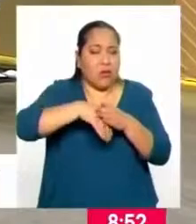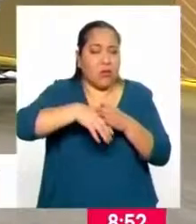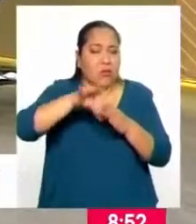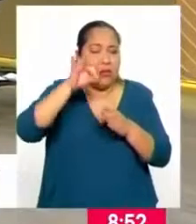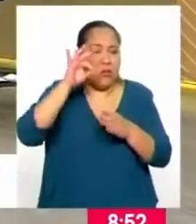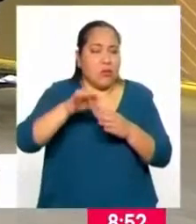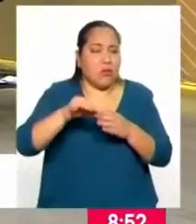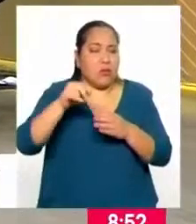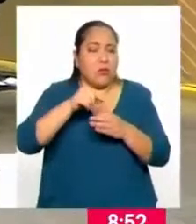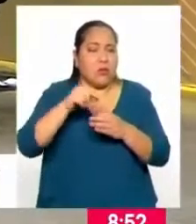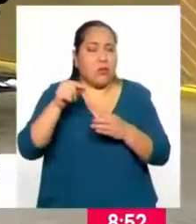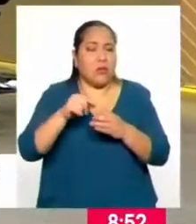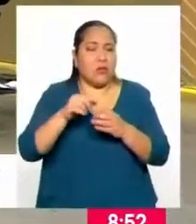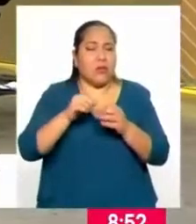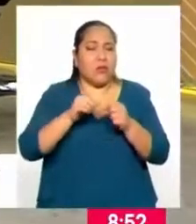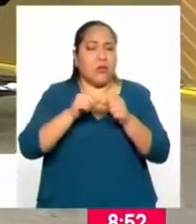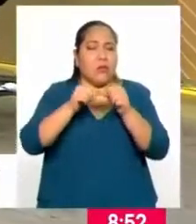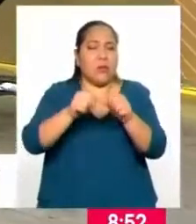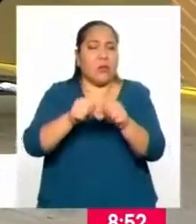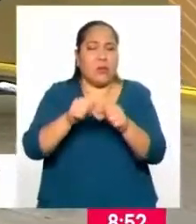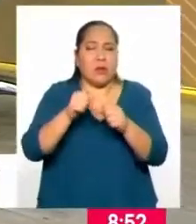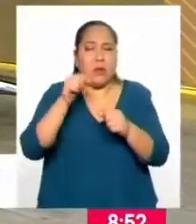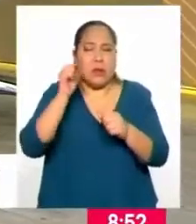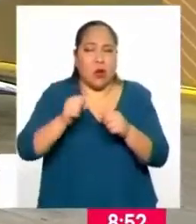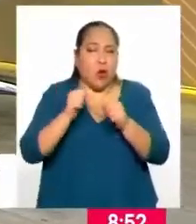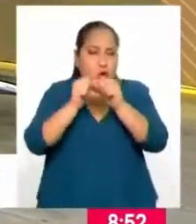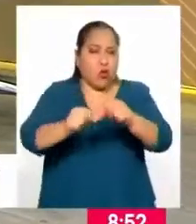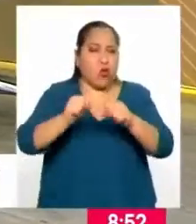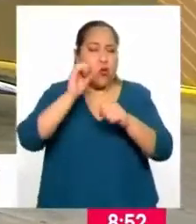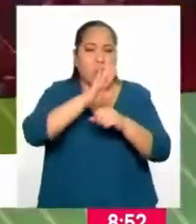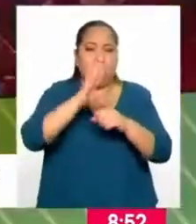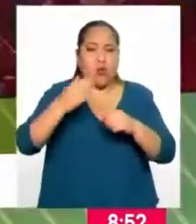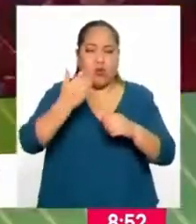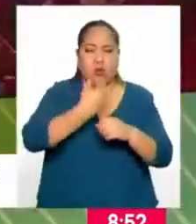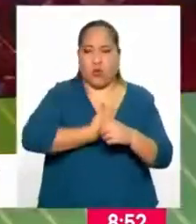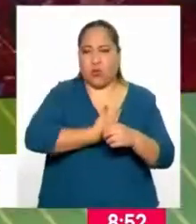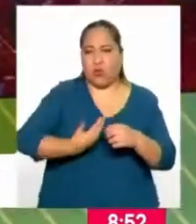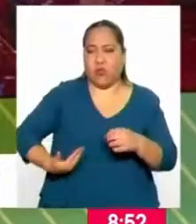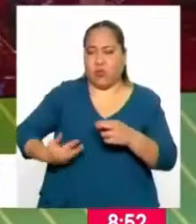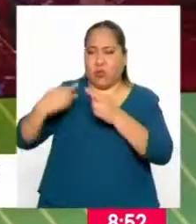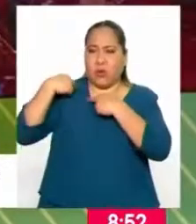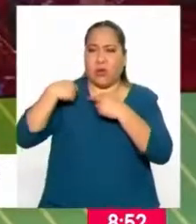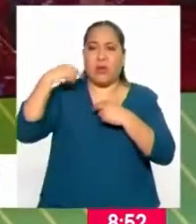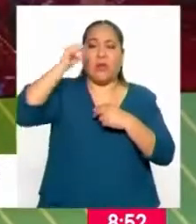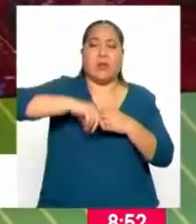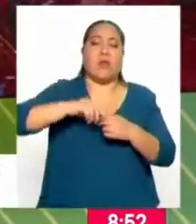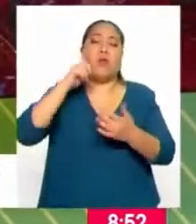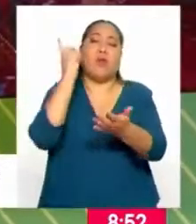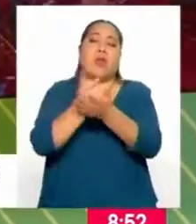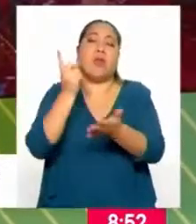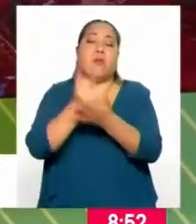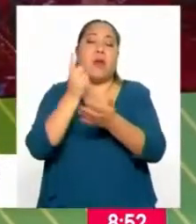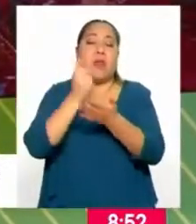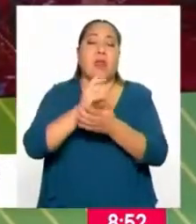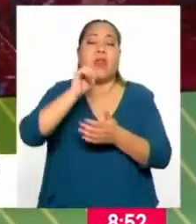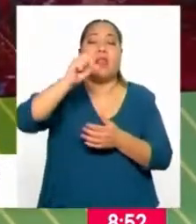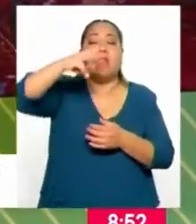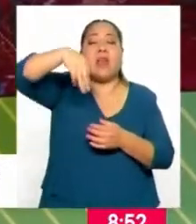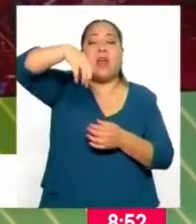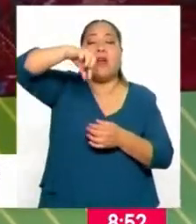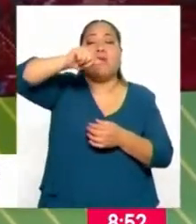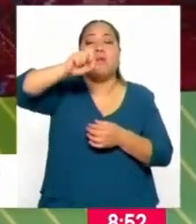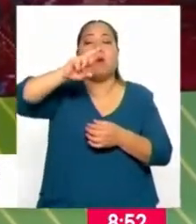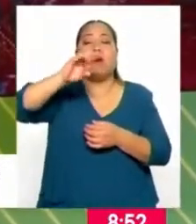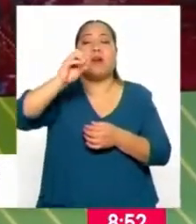presidente mantenga su cargo? Sí, como te decía al inicio, la posibilidad es una demanda constitucional de amparo, donde será